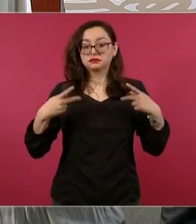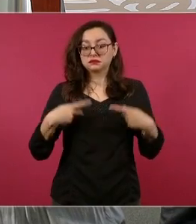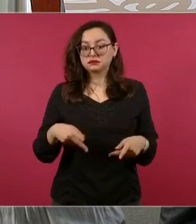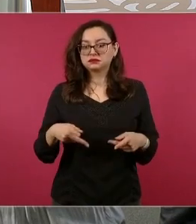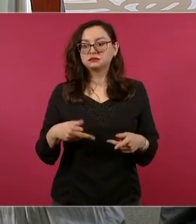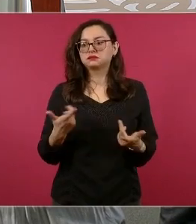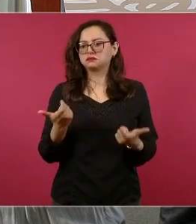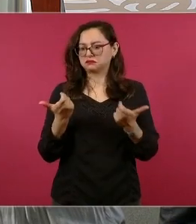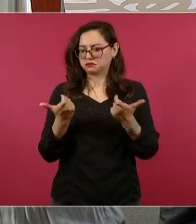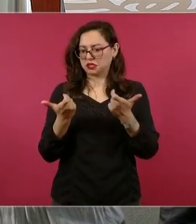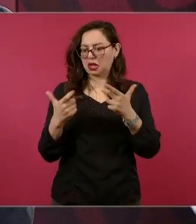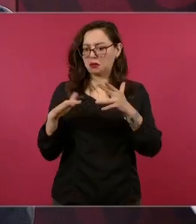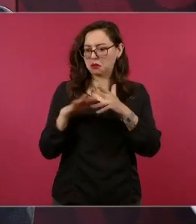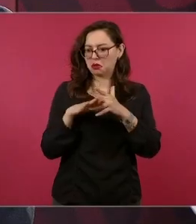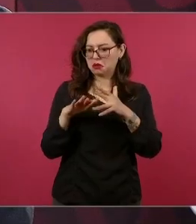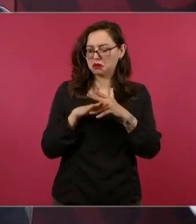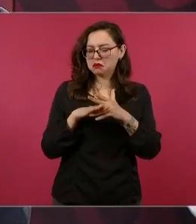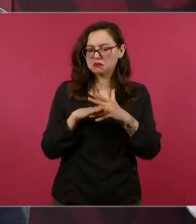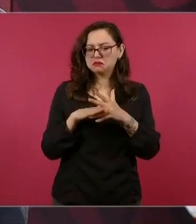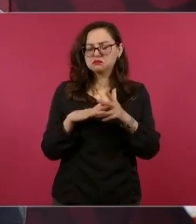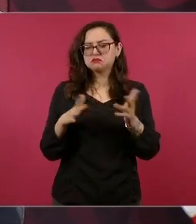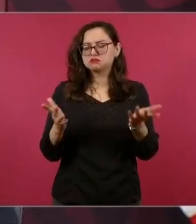gasolina.